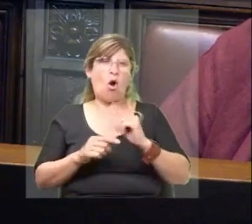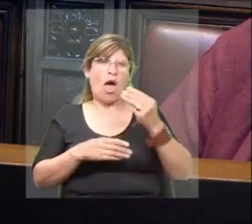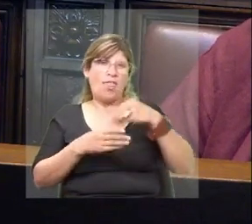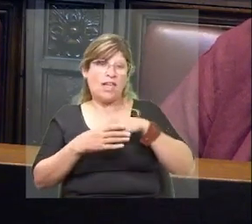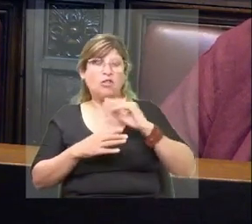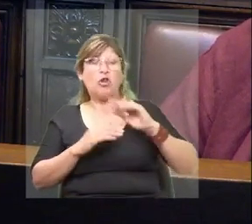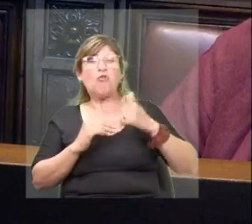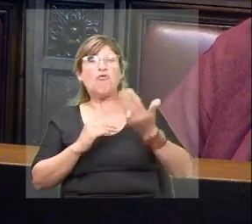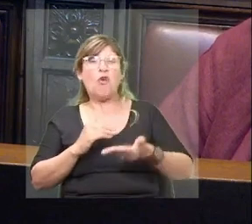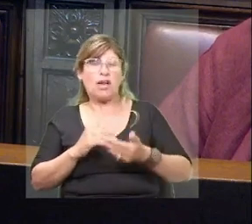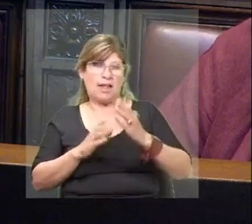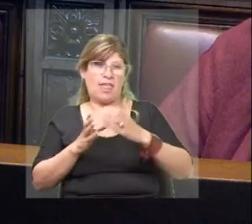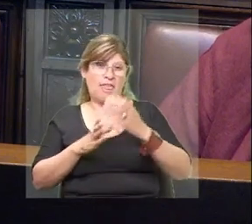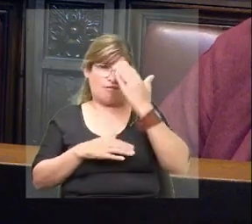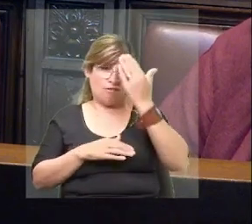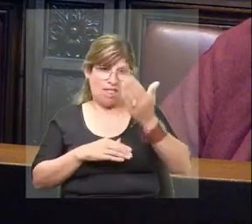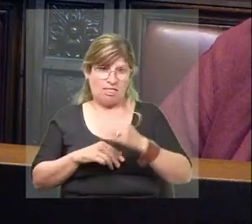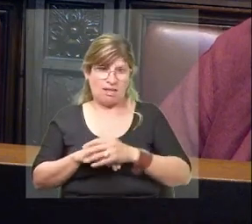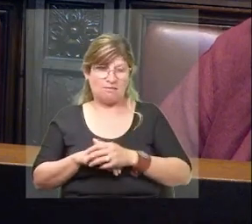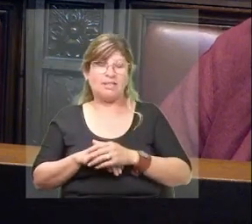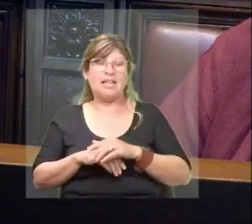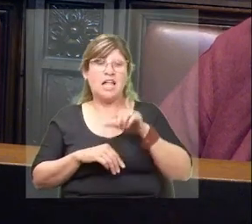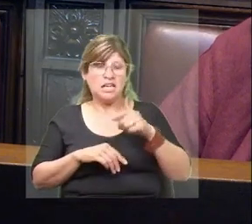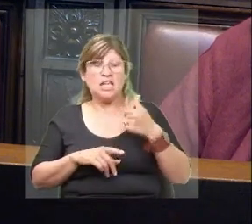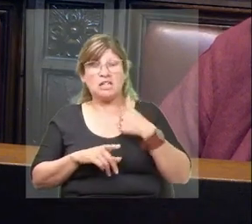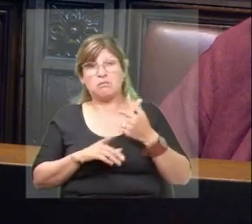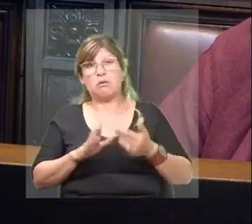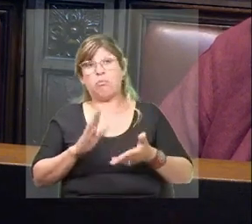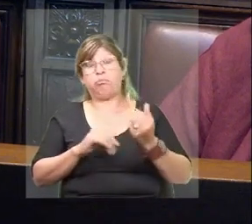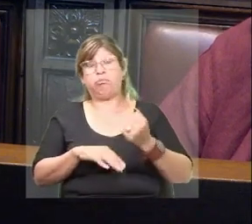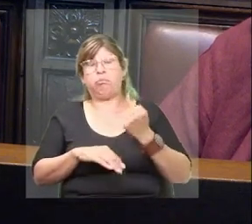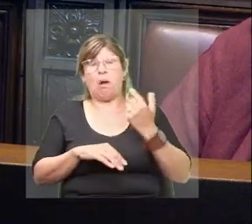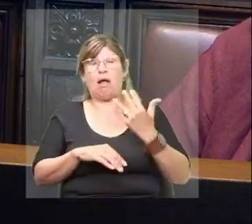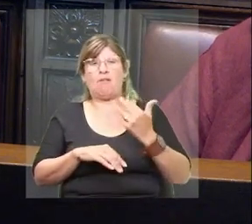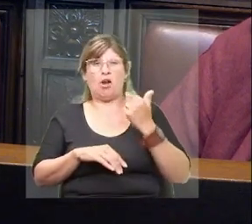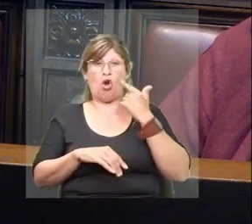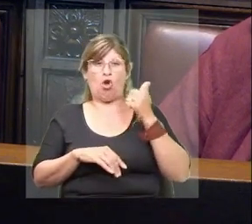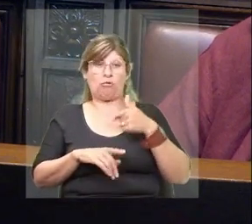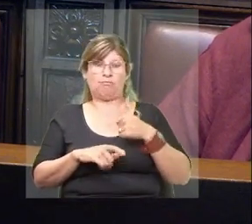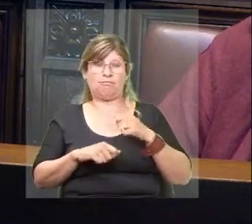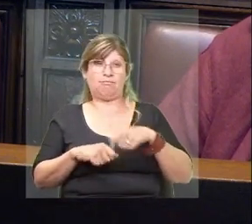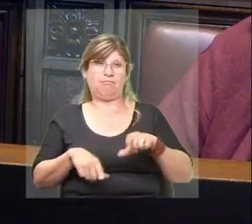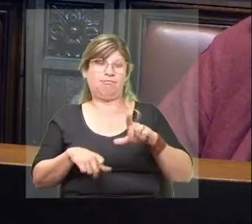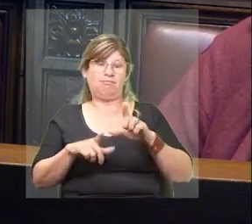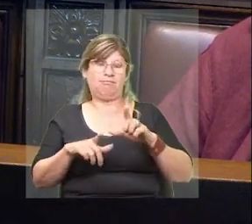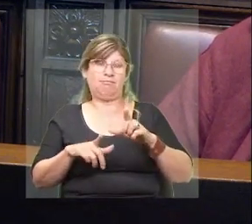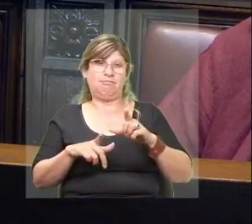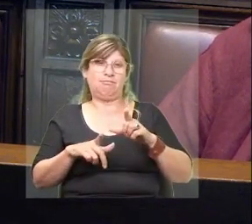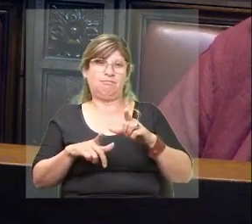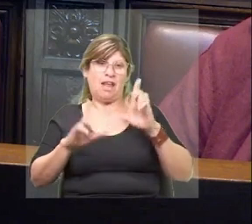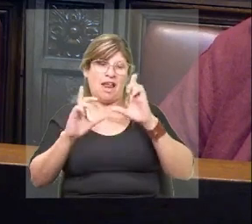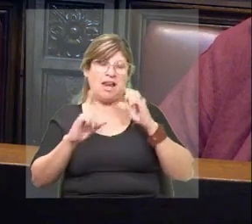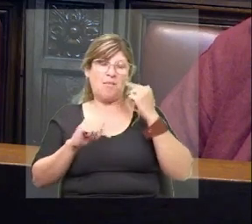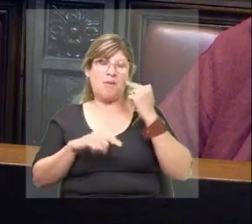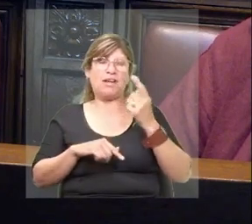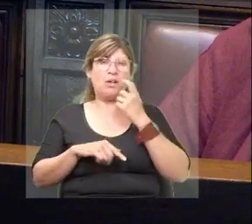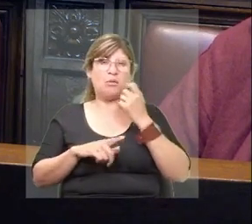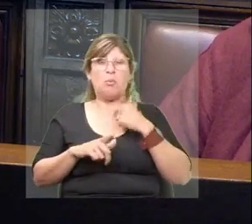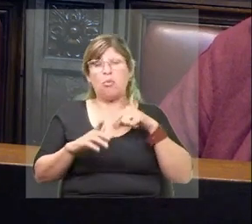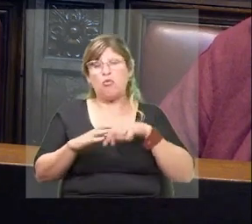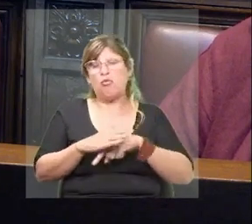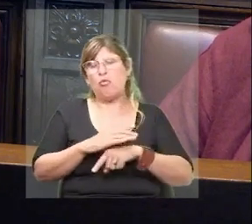Amplio. Y eso es lo que engrandece aún más la figura del Danilo, profundamente frente